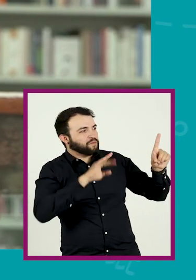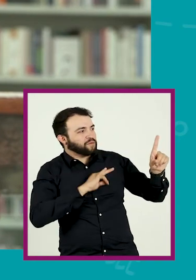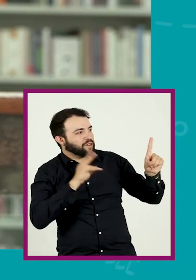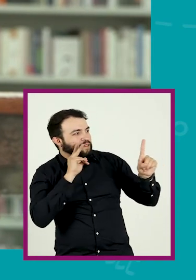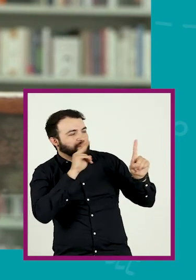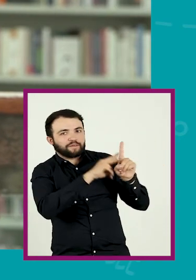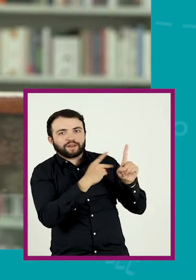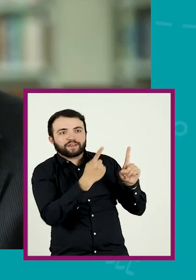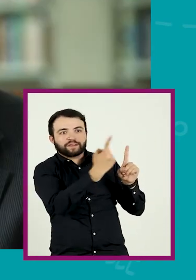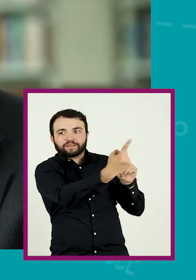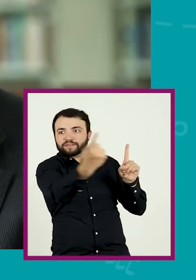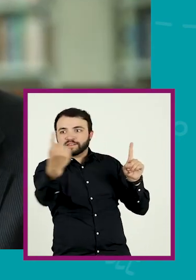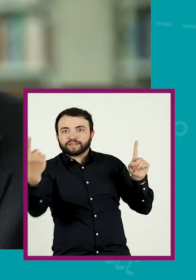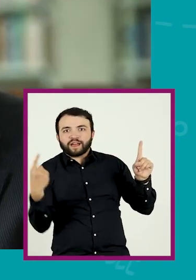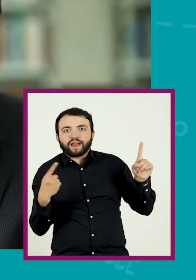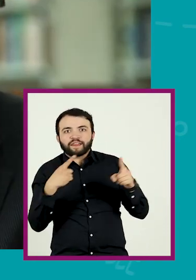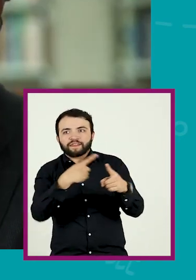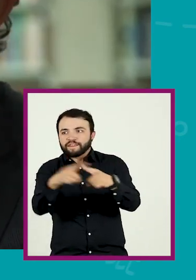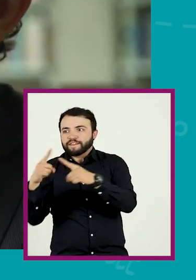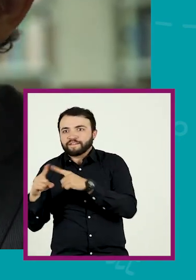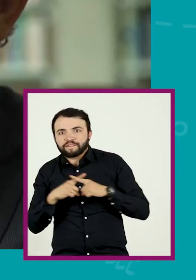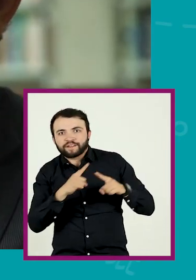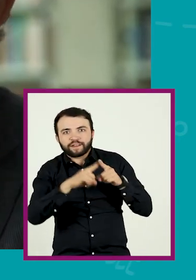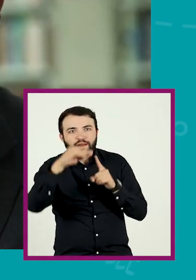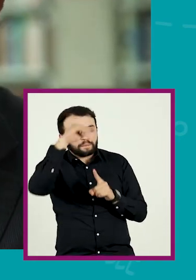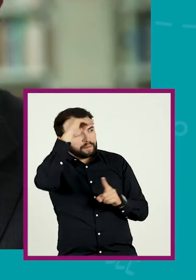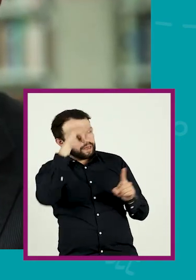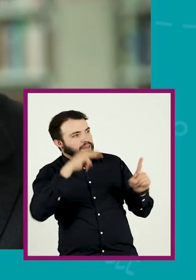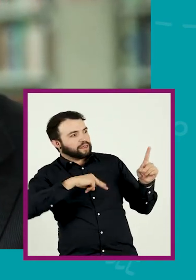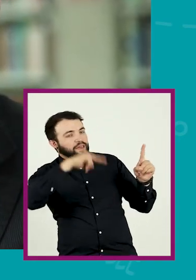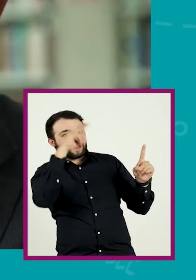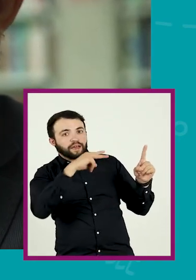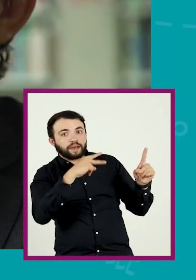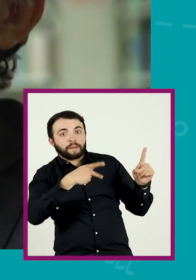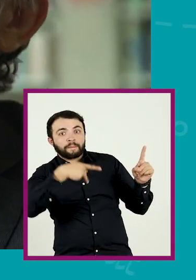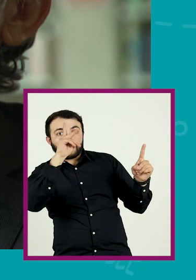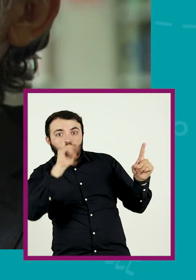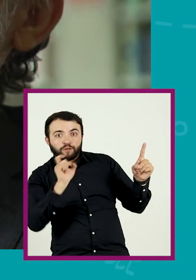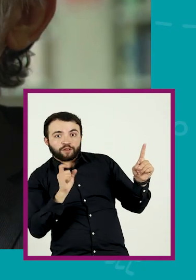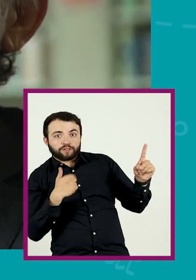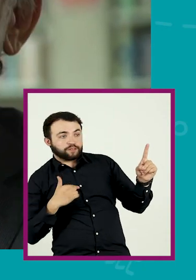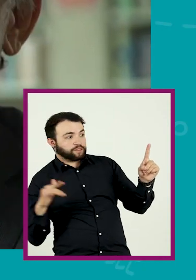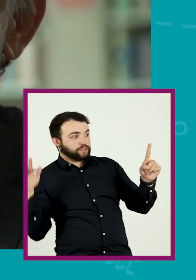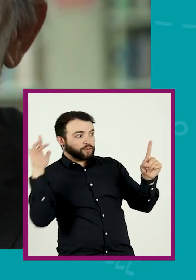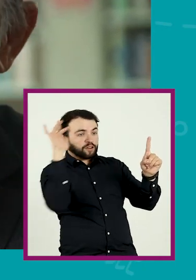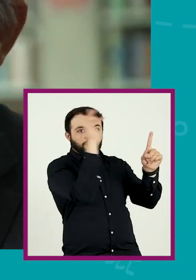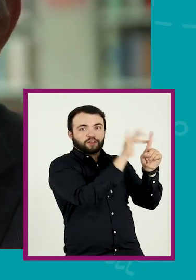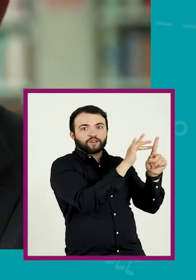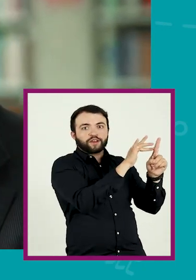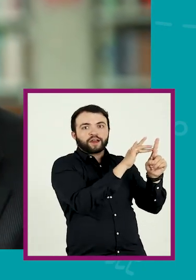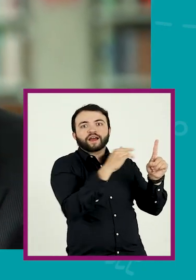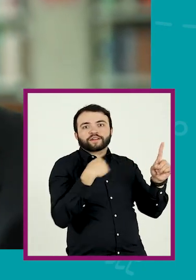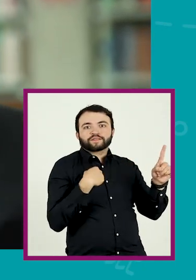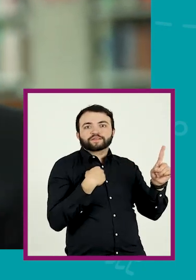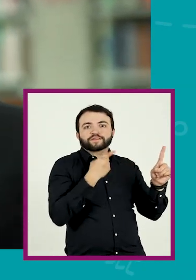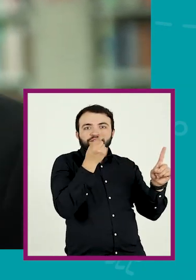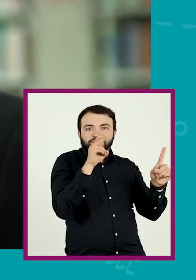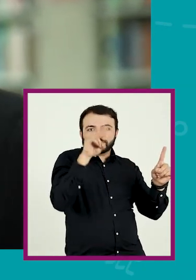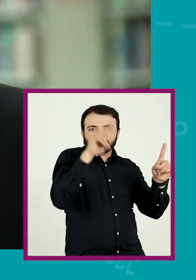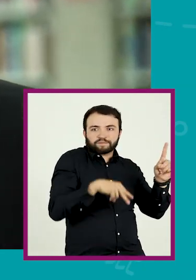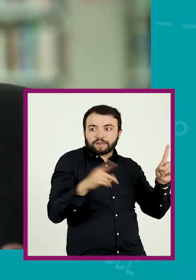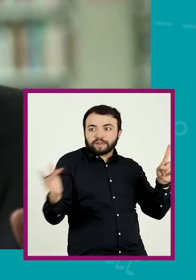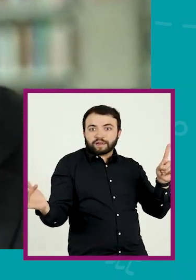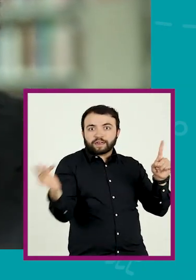de consecuencias y de implicaciones filosóficas. Observen el mundo, observen el vuelo de las palomas, de las águilas y de todo, y